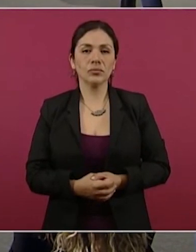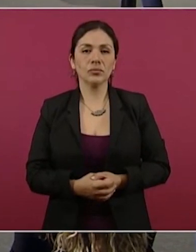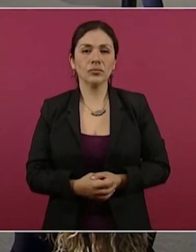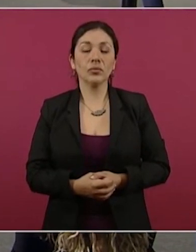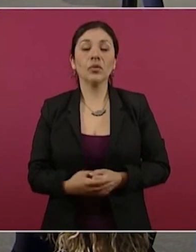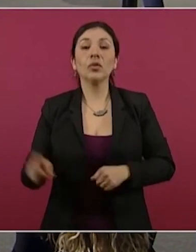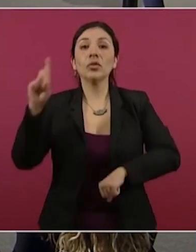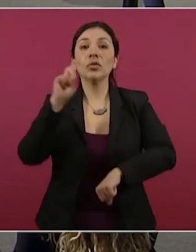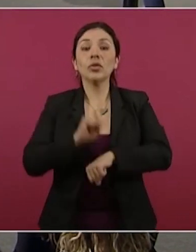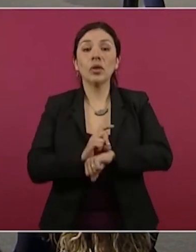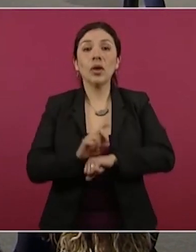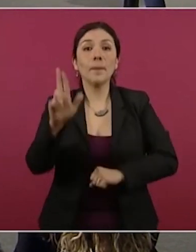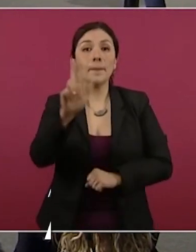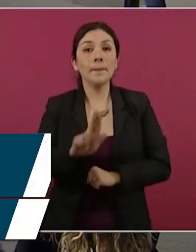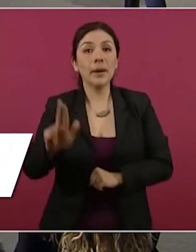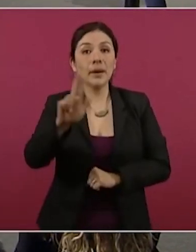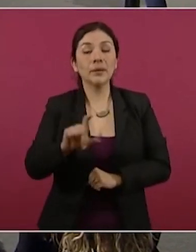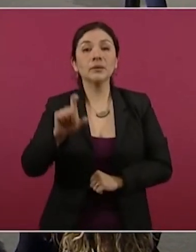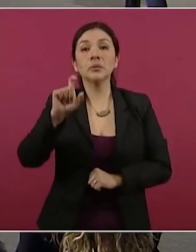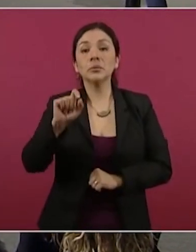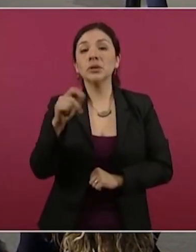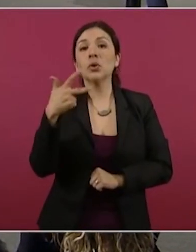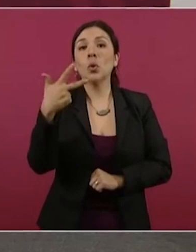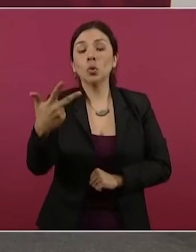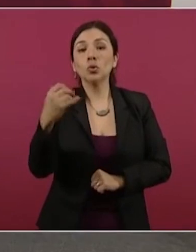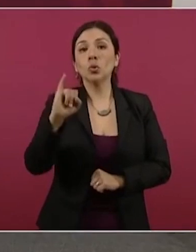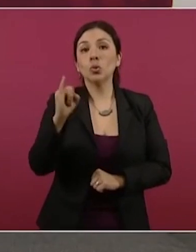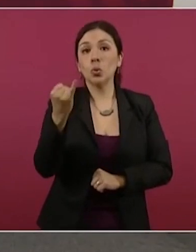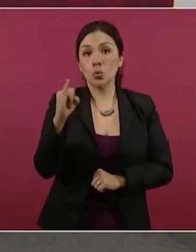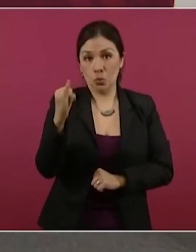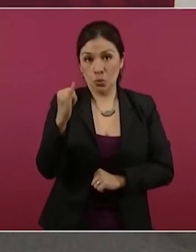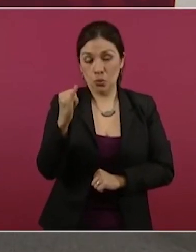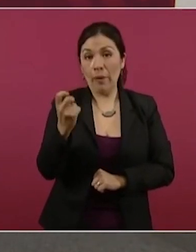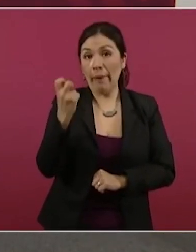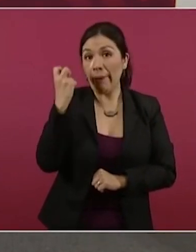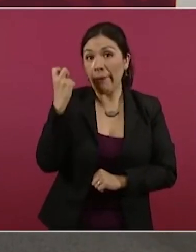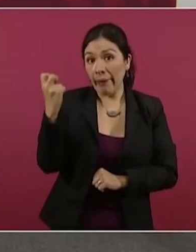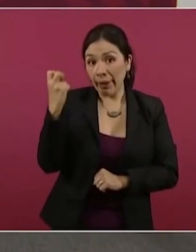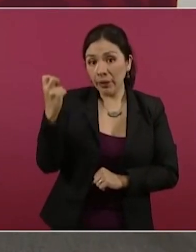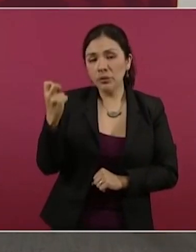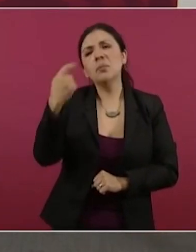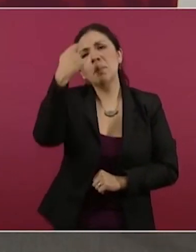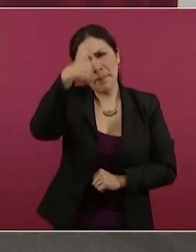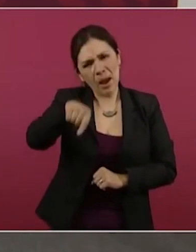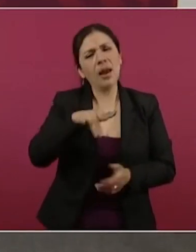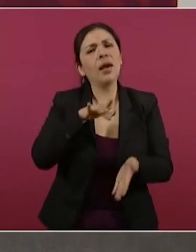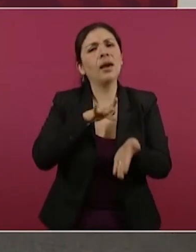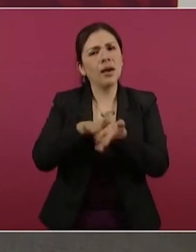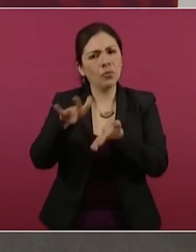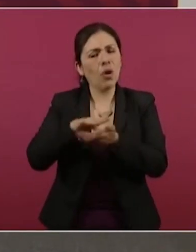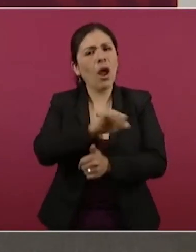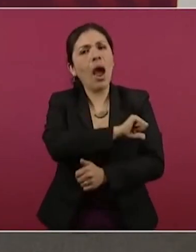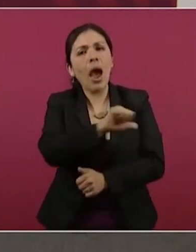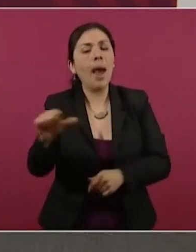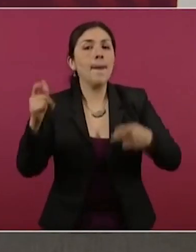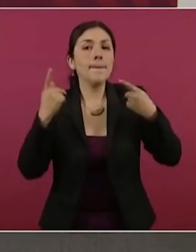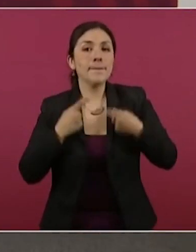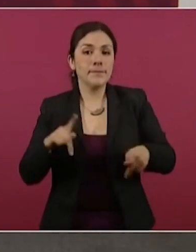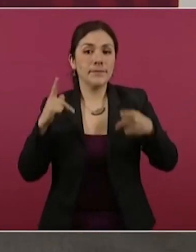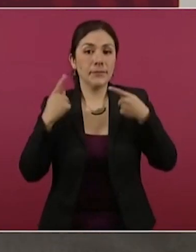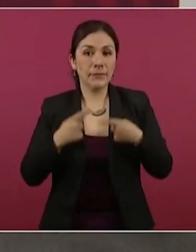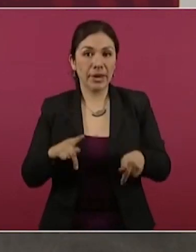Martes 28 de junio. Todo esto es para apoyar a la gente.